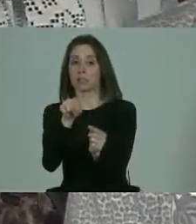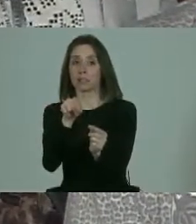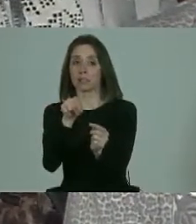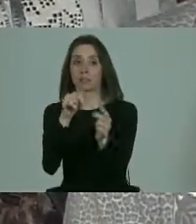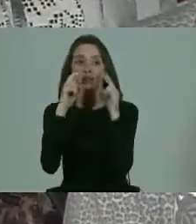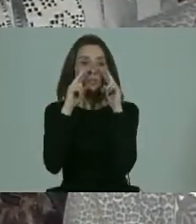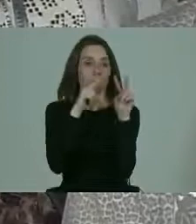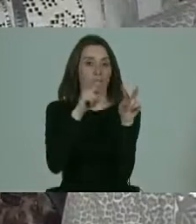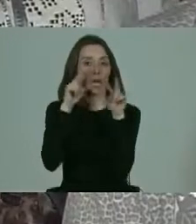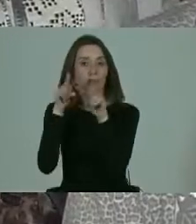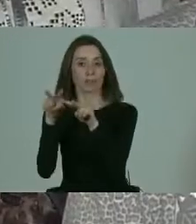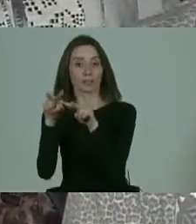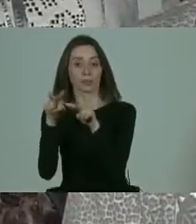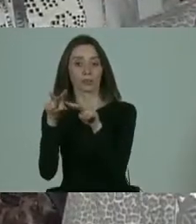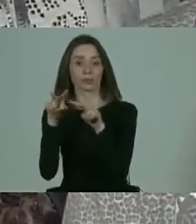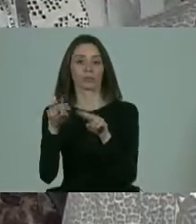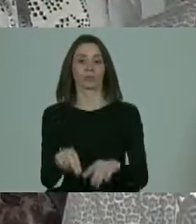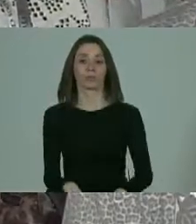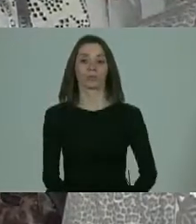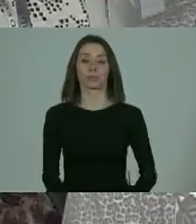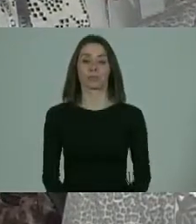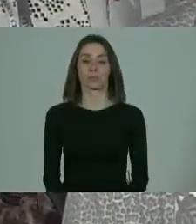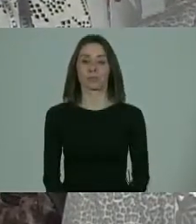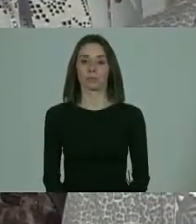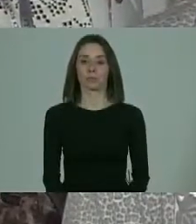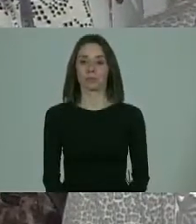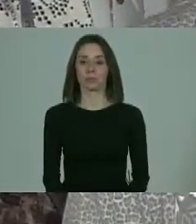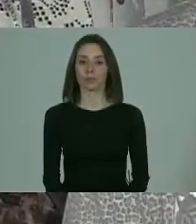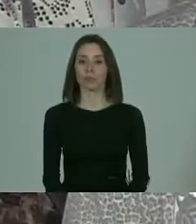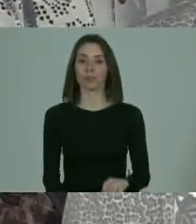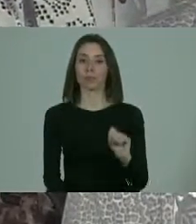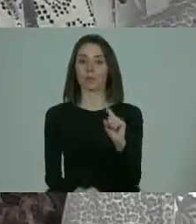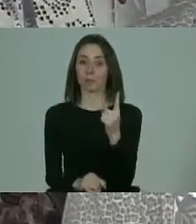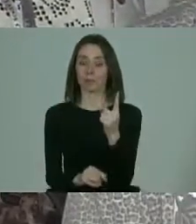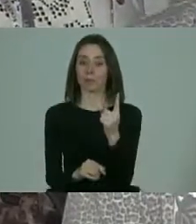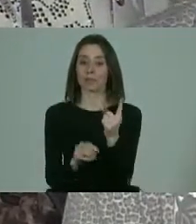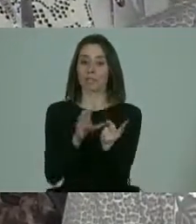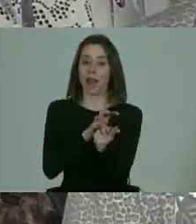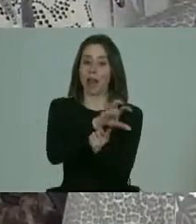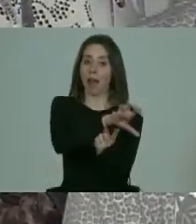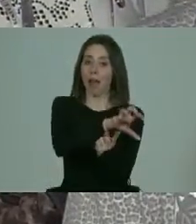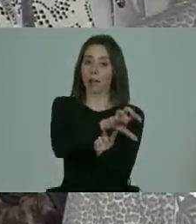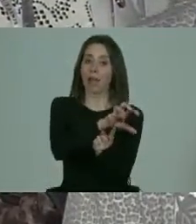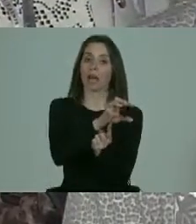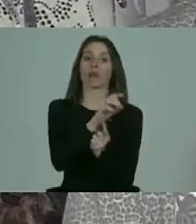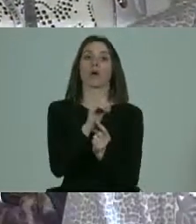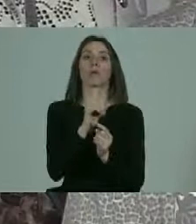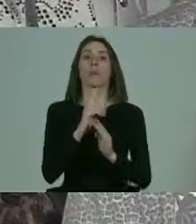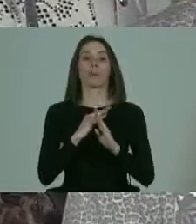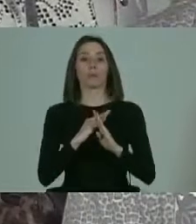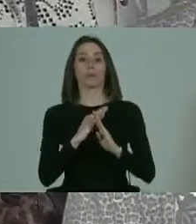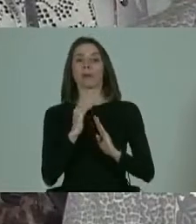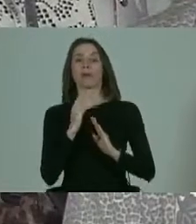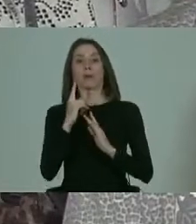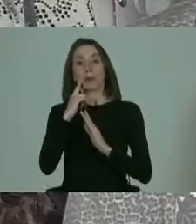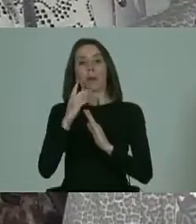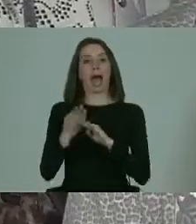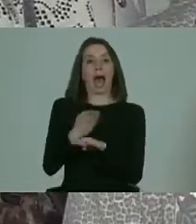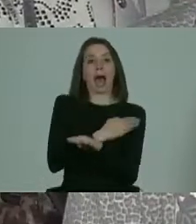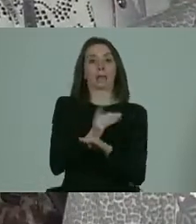atención 1 en el área de la prevención del embarazo en la